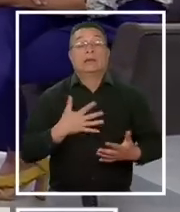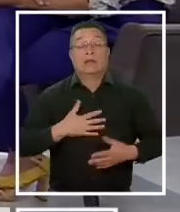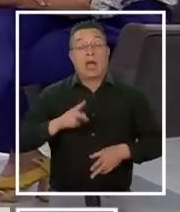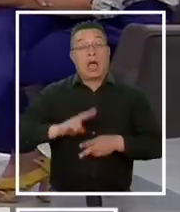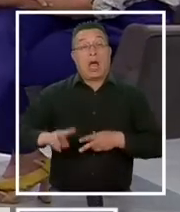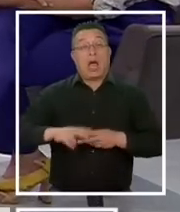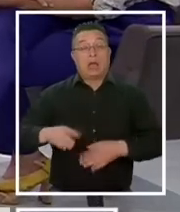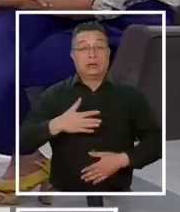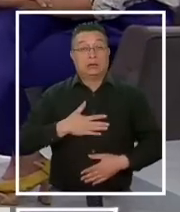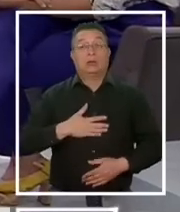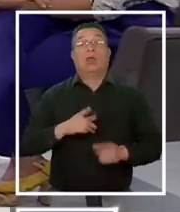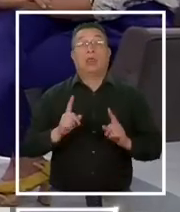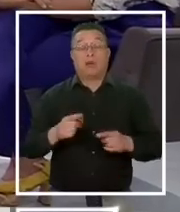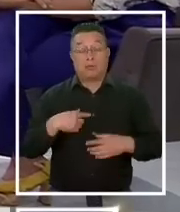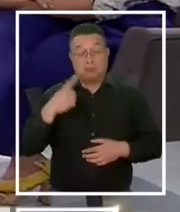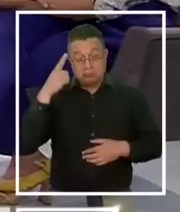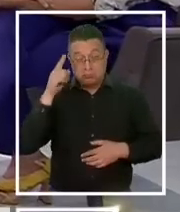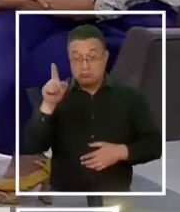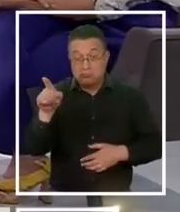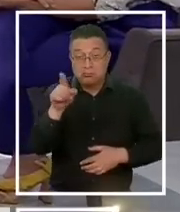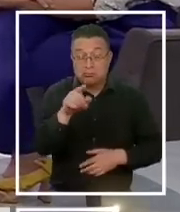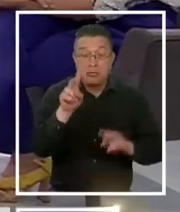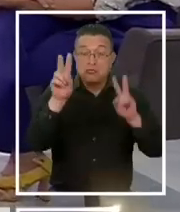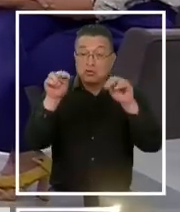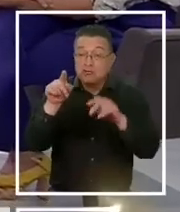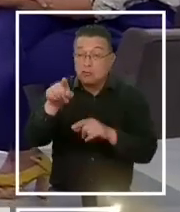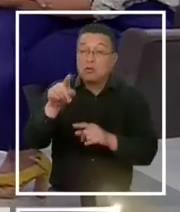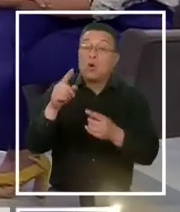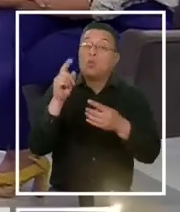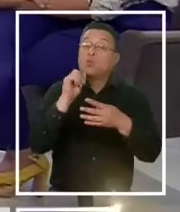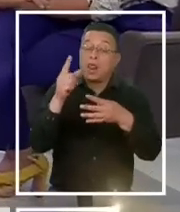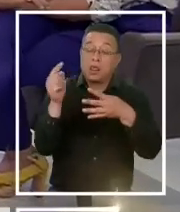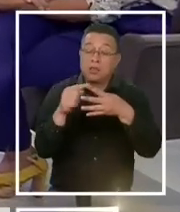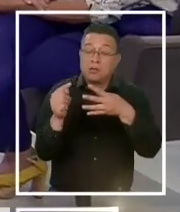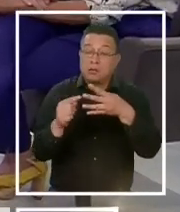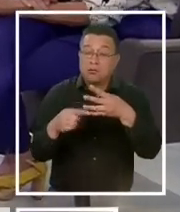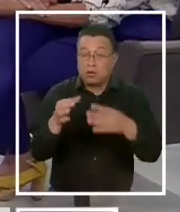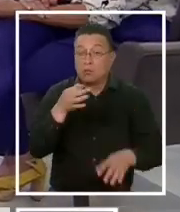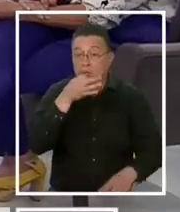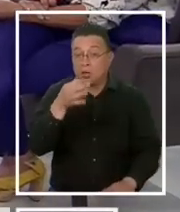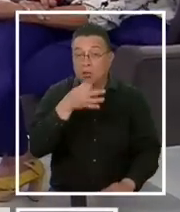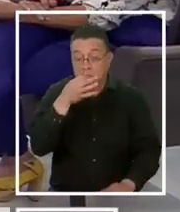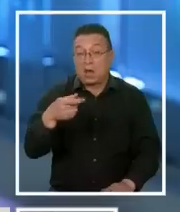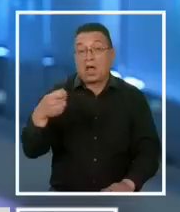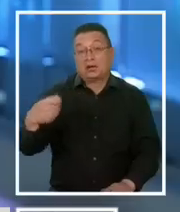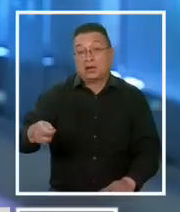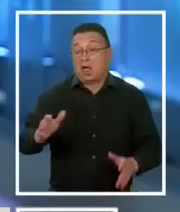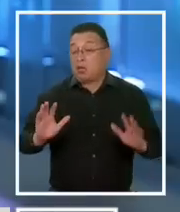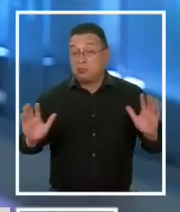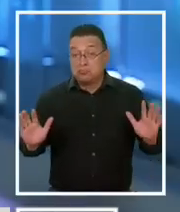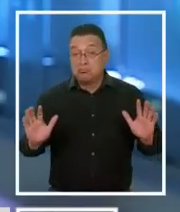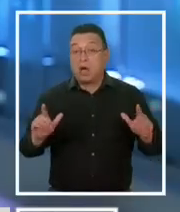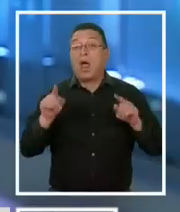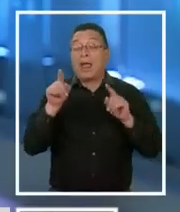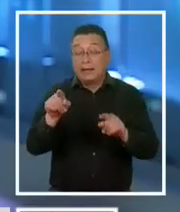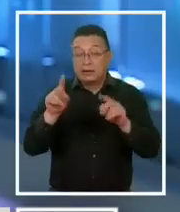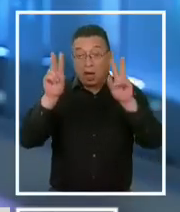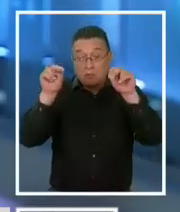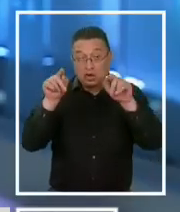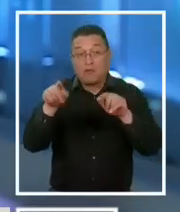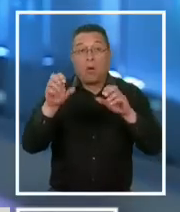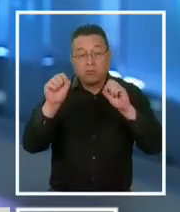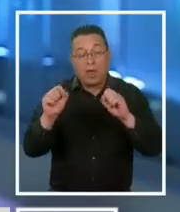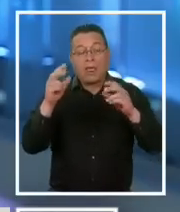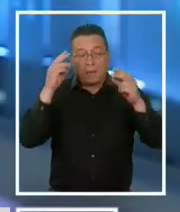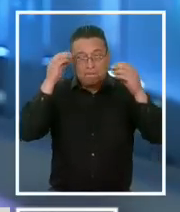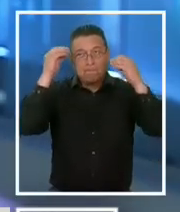hacer es acudir a las razones que estuvieron los senadores que la explicitaron ante el senado y respecto de esas razones son las que uno puede